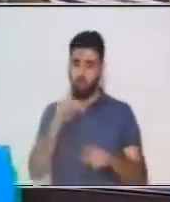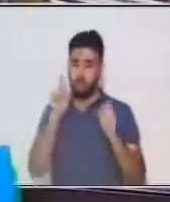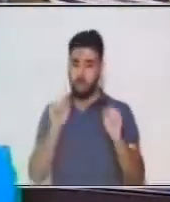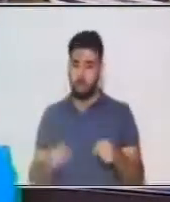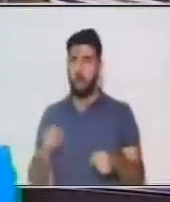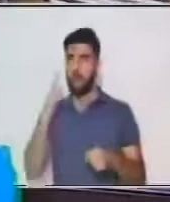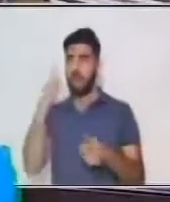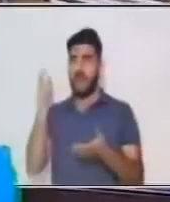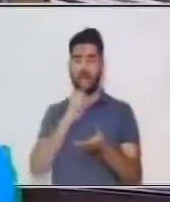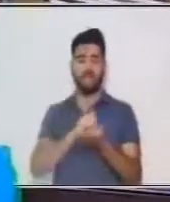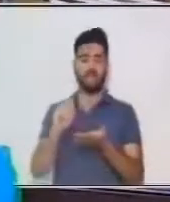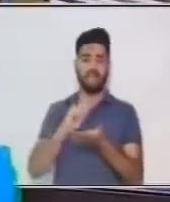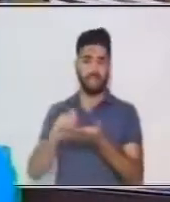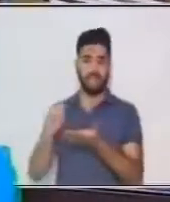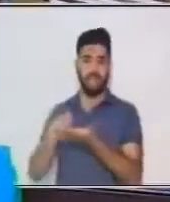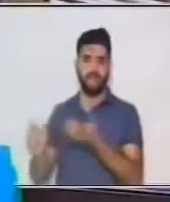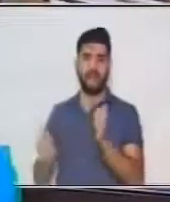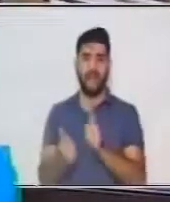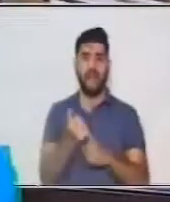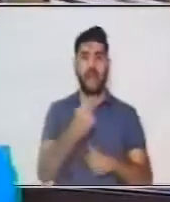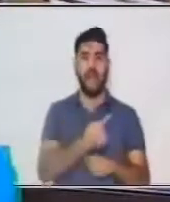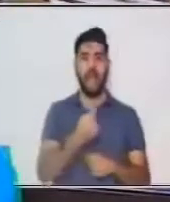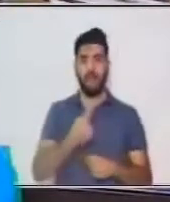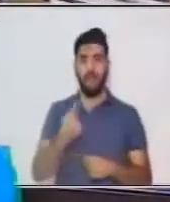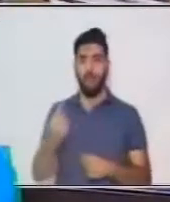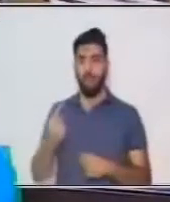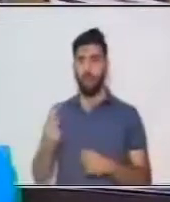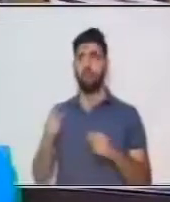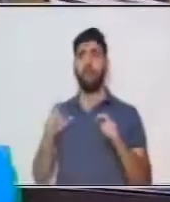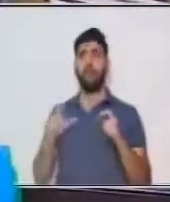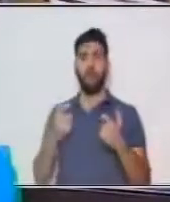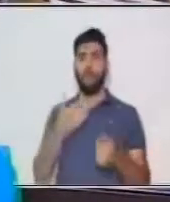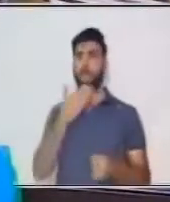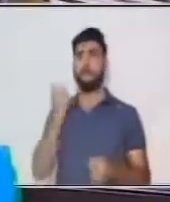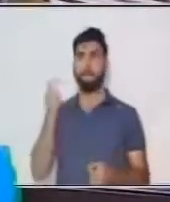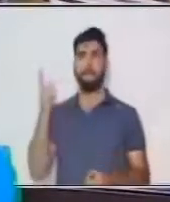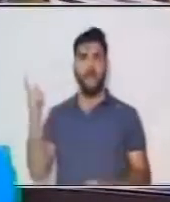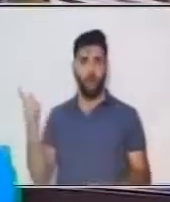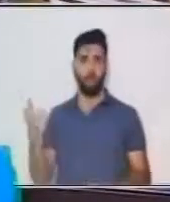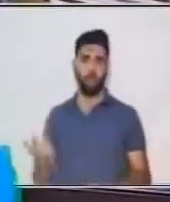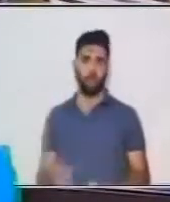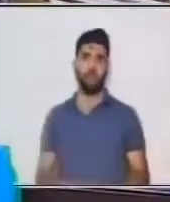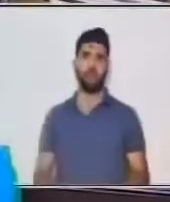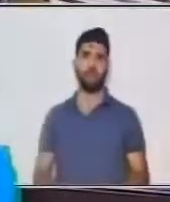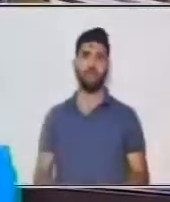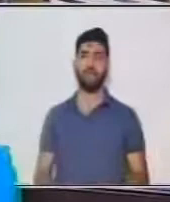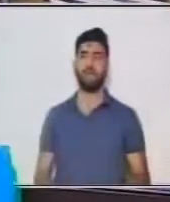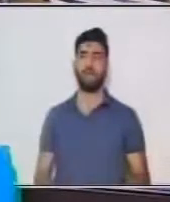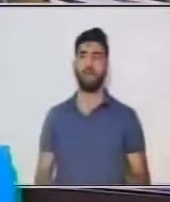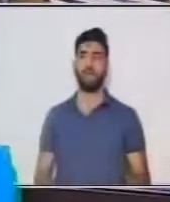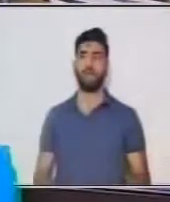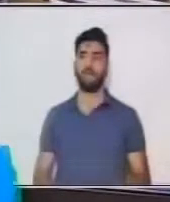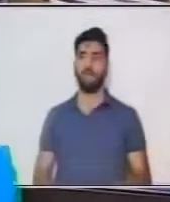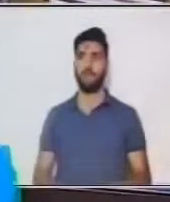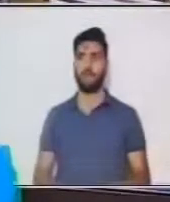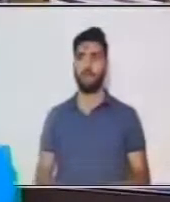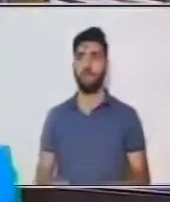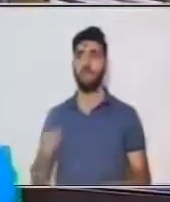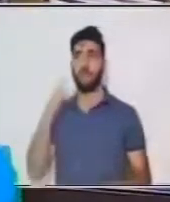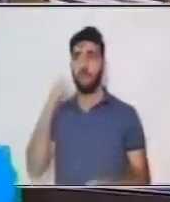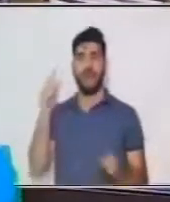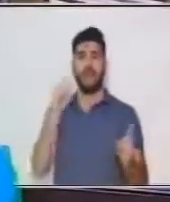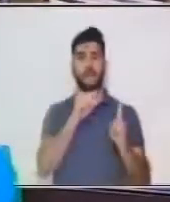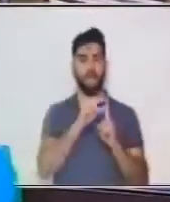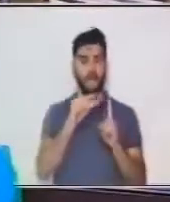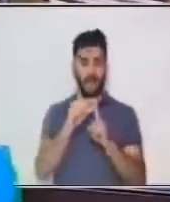cada una. ¿Qué palabras conoces que se relacionen con el sentido del olfato? Las palabras que se relacionan con el sentido